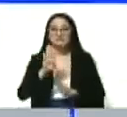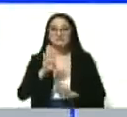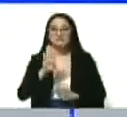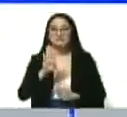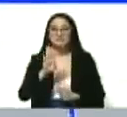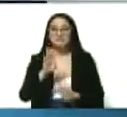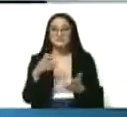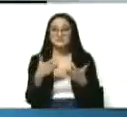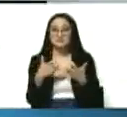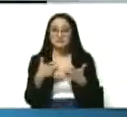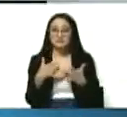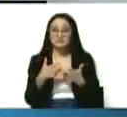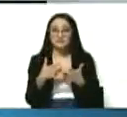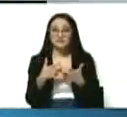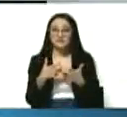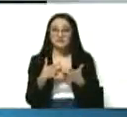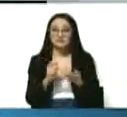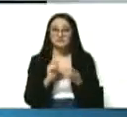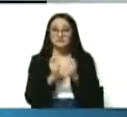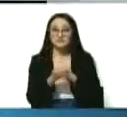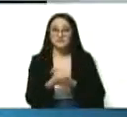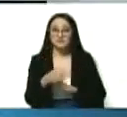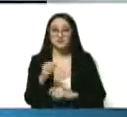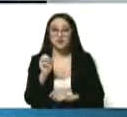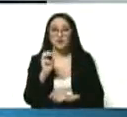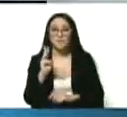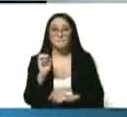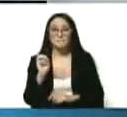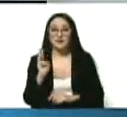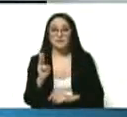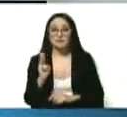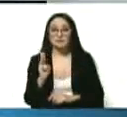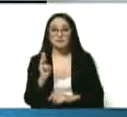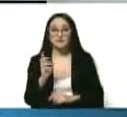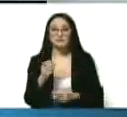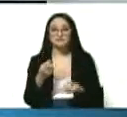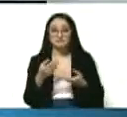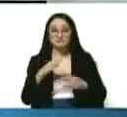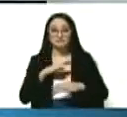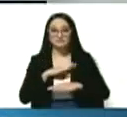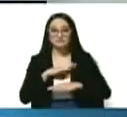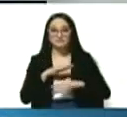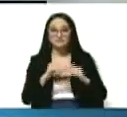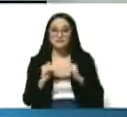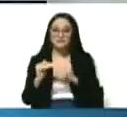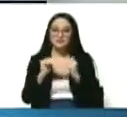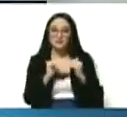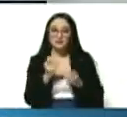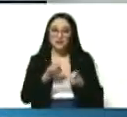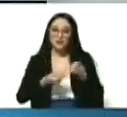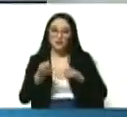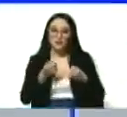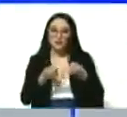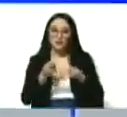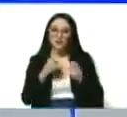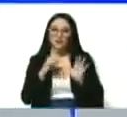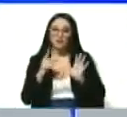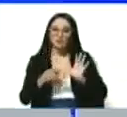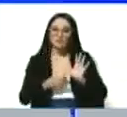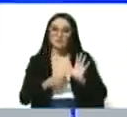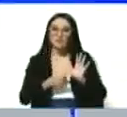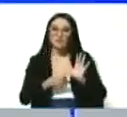la coyuntura y convirtiendo a la OPEP una vez más en garante de la estabilidad económica y de